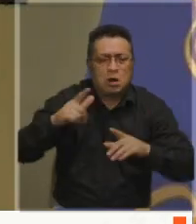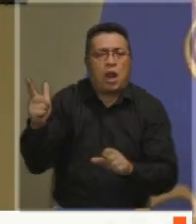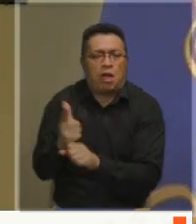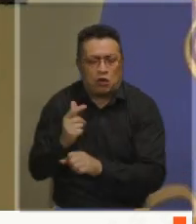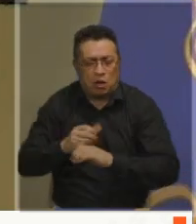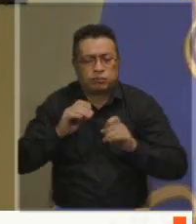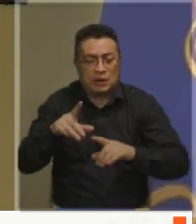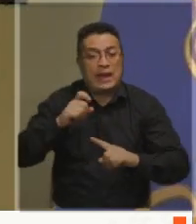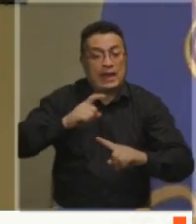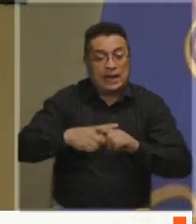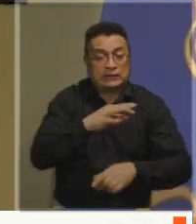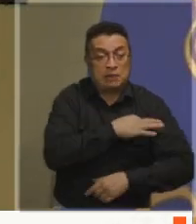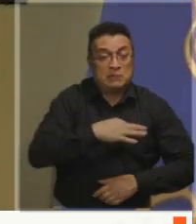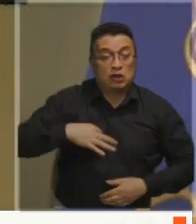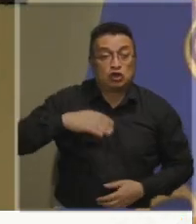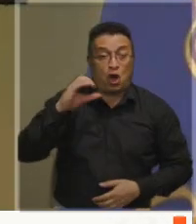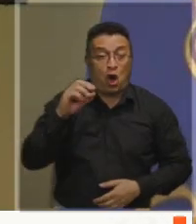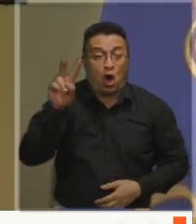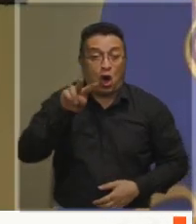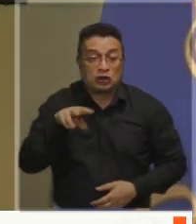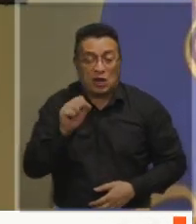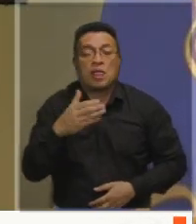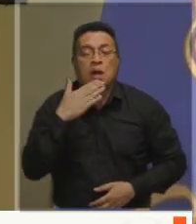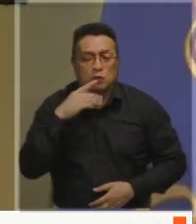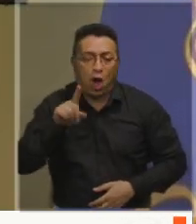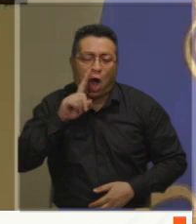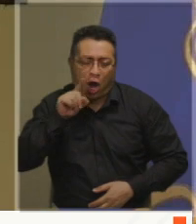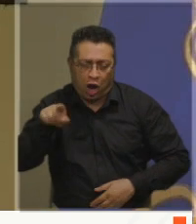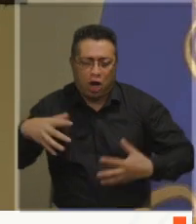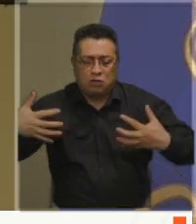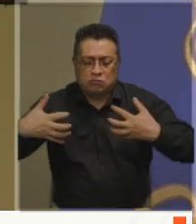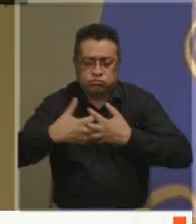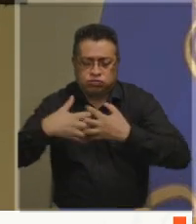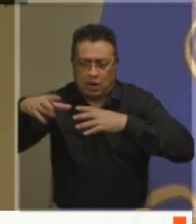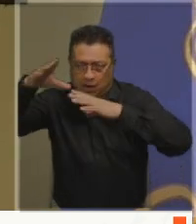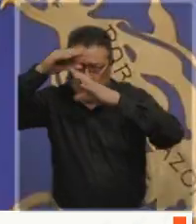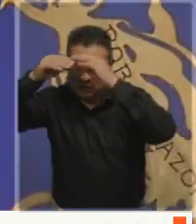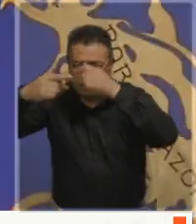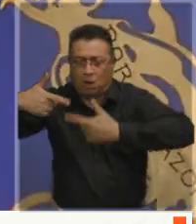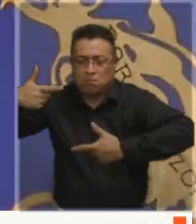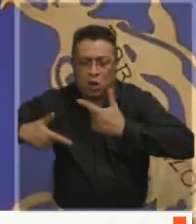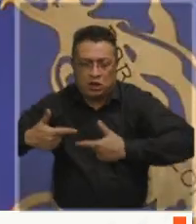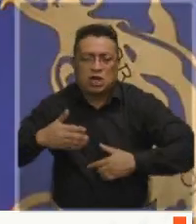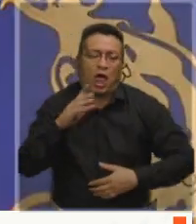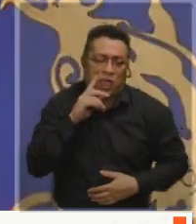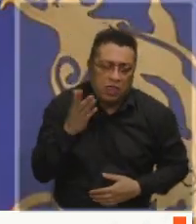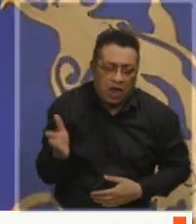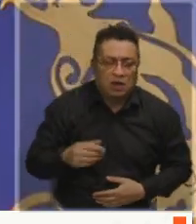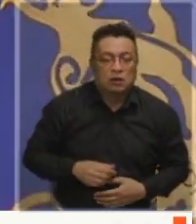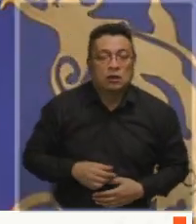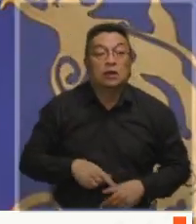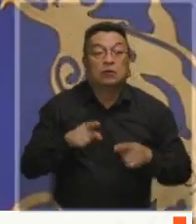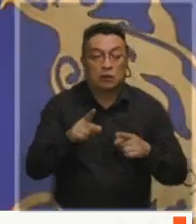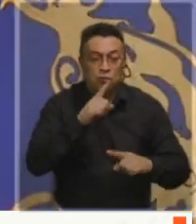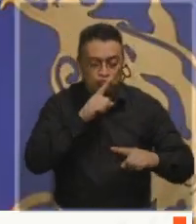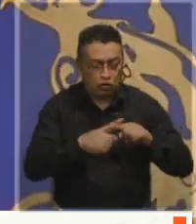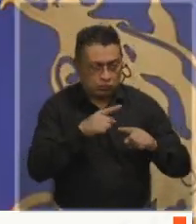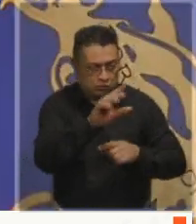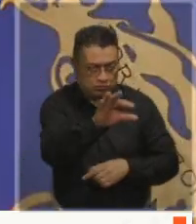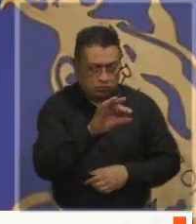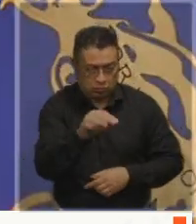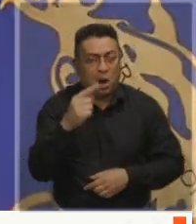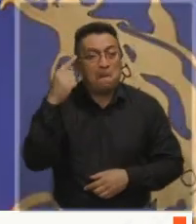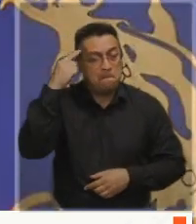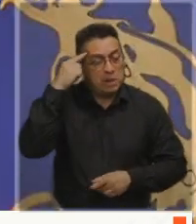del exministro Osa también se mezcla un poco de experiencia política que él tiene son nombres que nos permiten pensar que